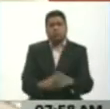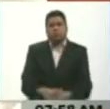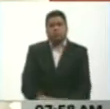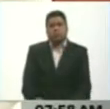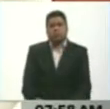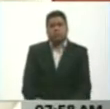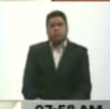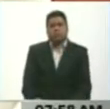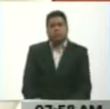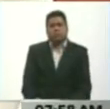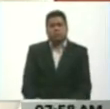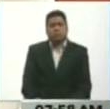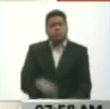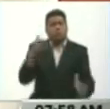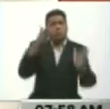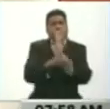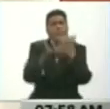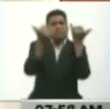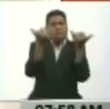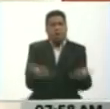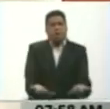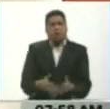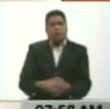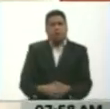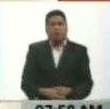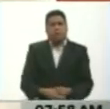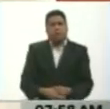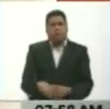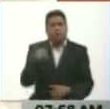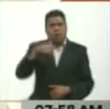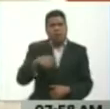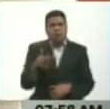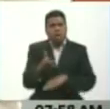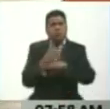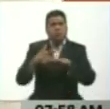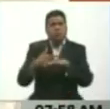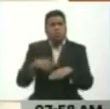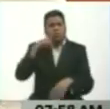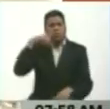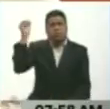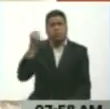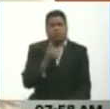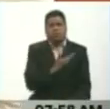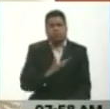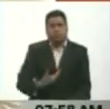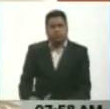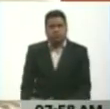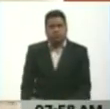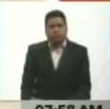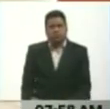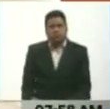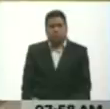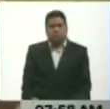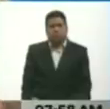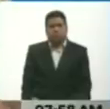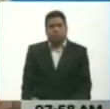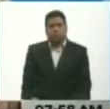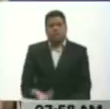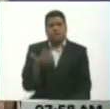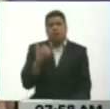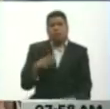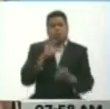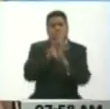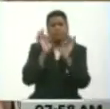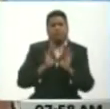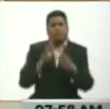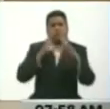el gobierno de Nicolás Maduro. De manera comunicacional, además, el estado de excepción le permite al presidente actuar. De manera comunicacional, ¿cuál es la